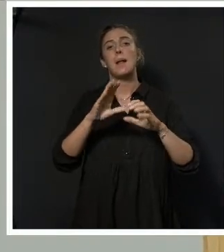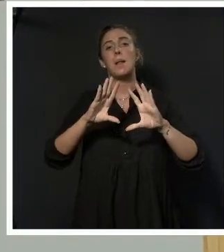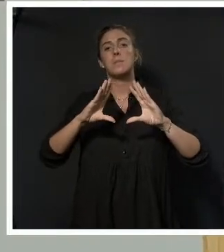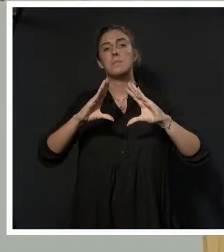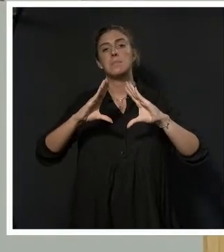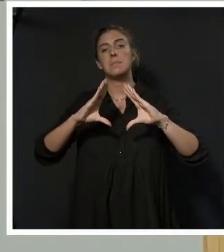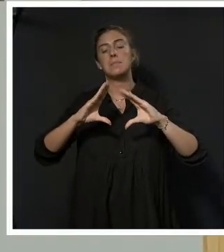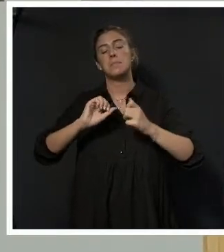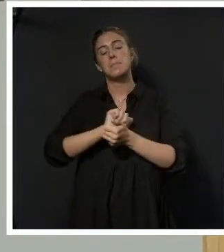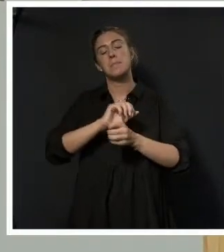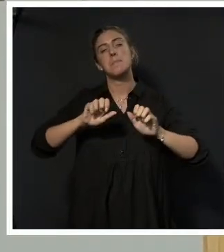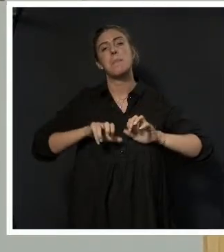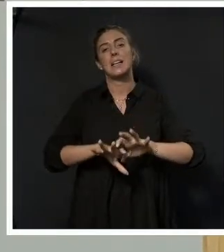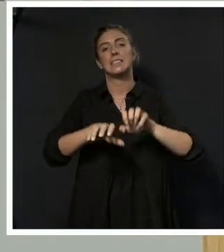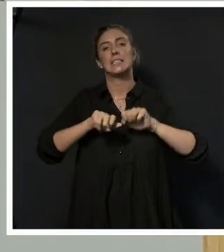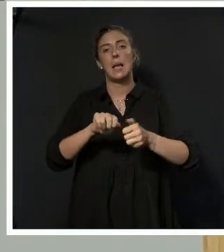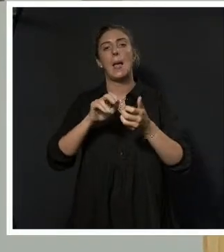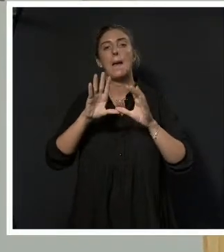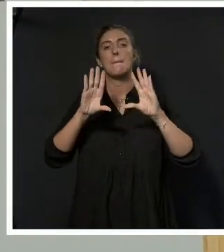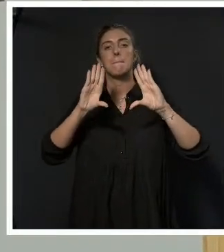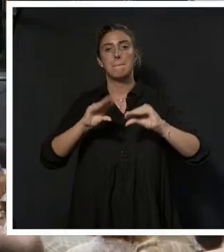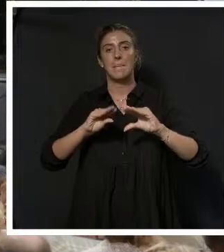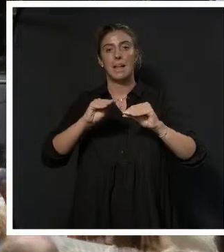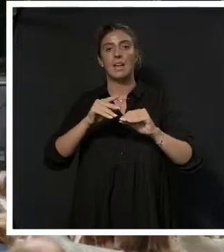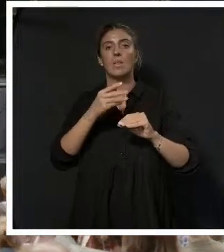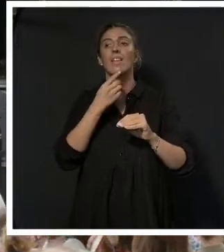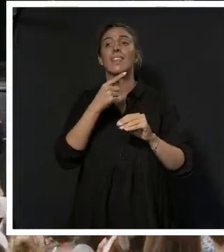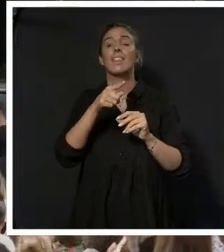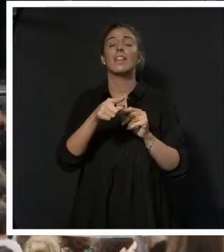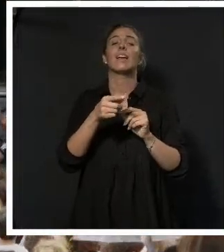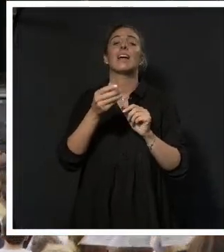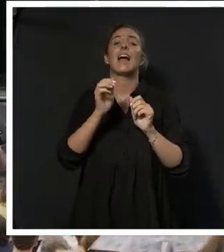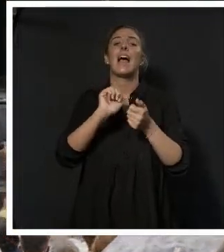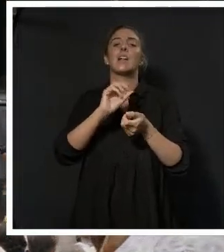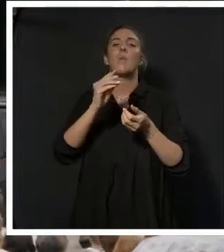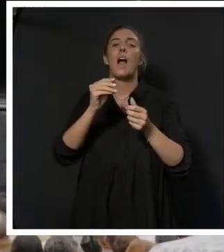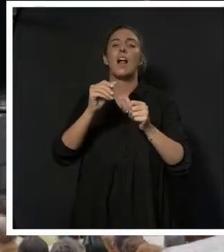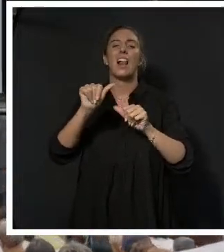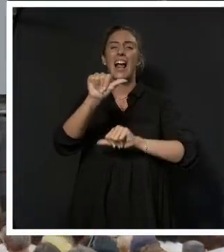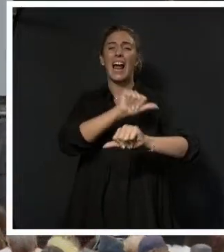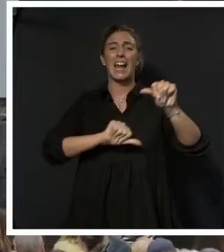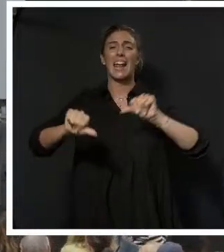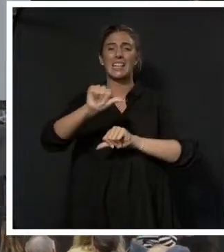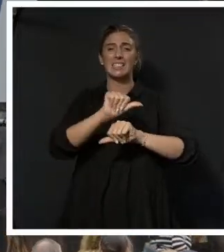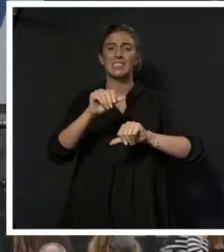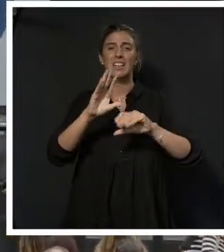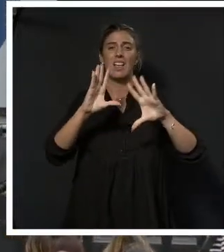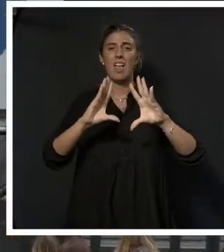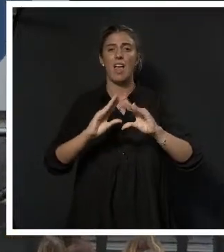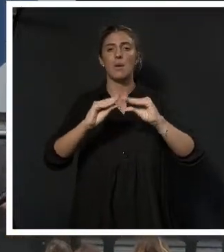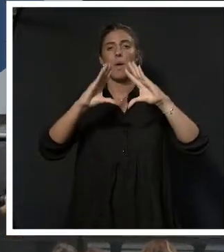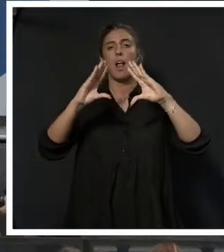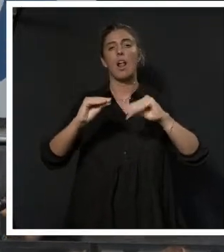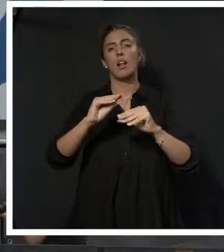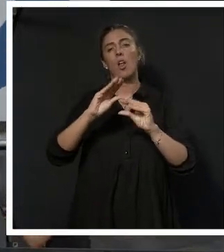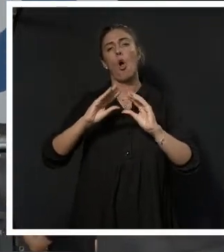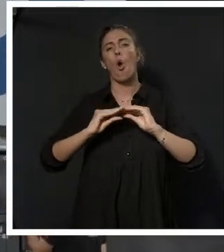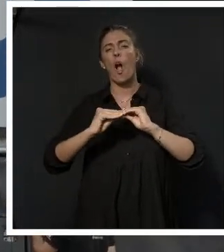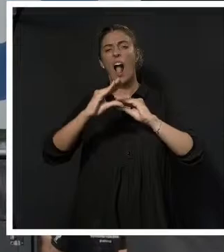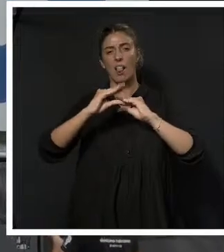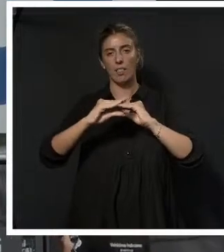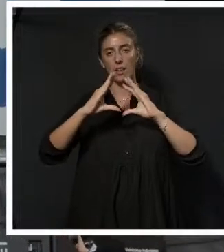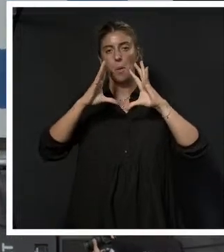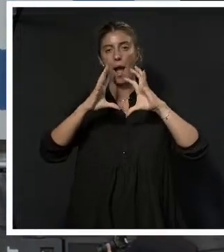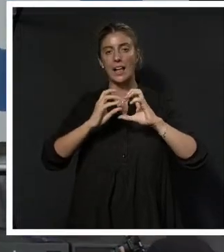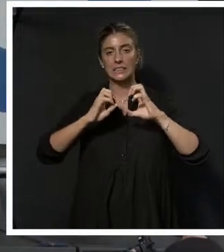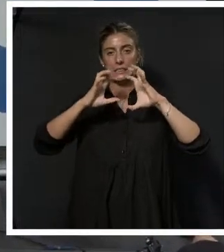masa de pan porque era más típico Entonces gramada qué significa que le va bastante grasa entonces luego queda como un poquillo hojaldrada vale queda